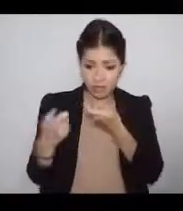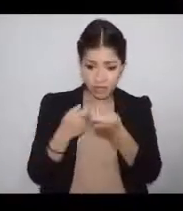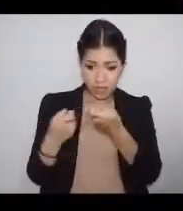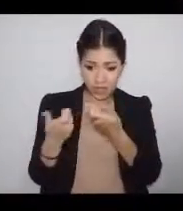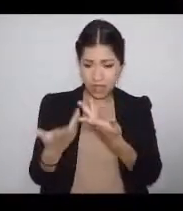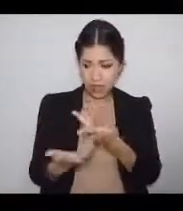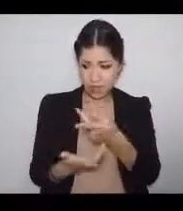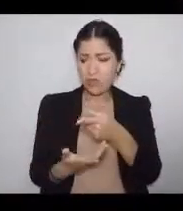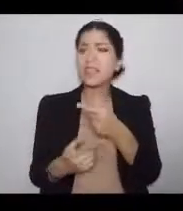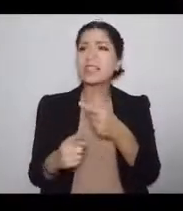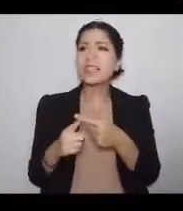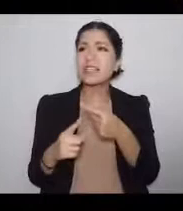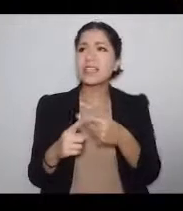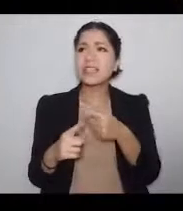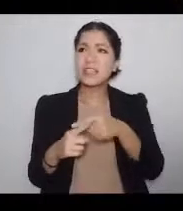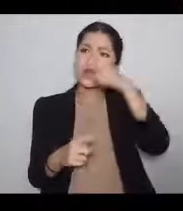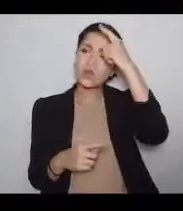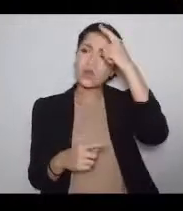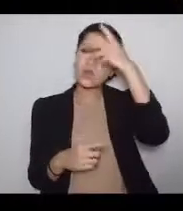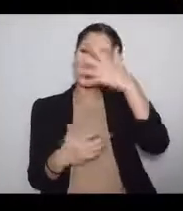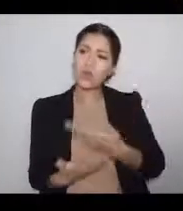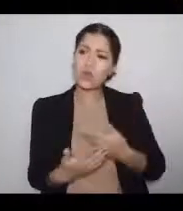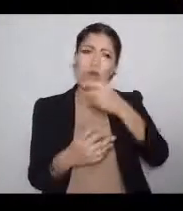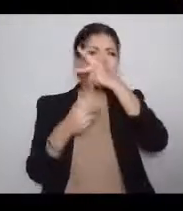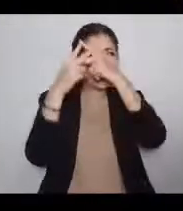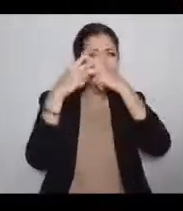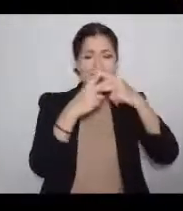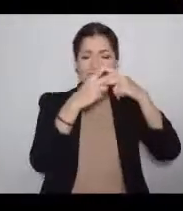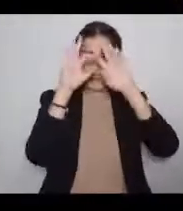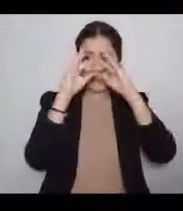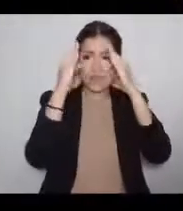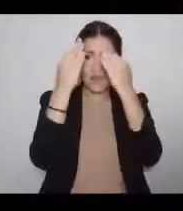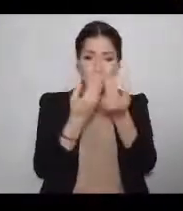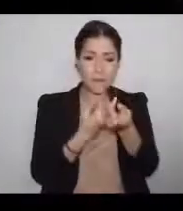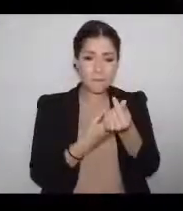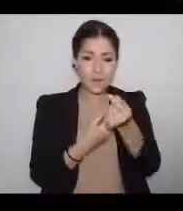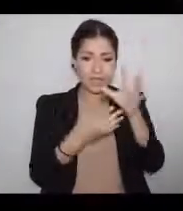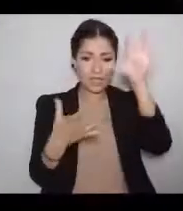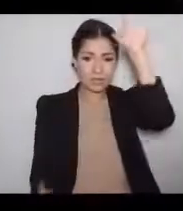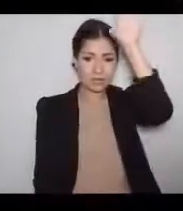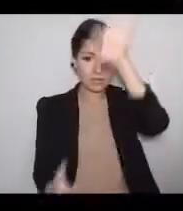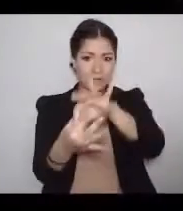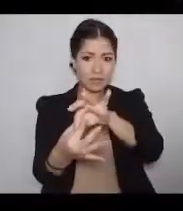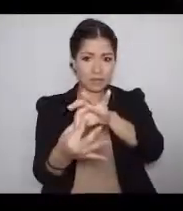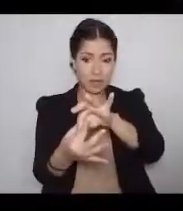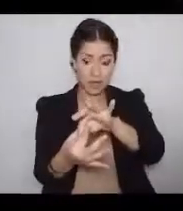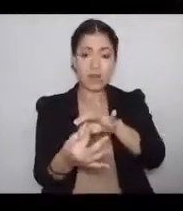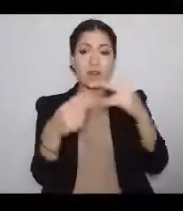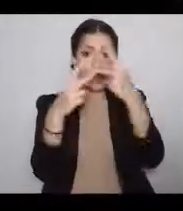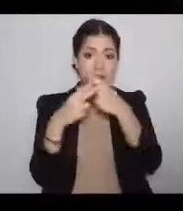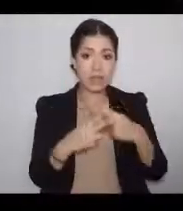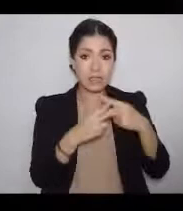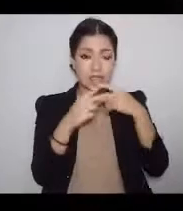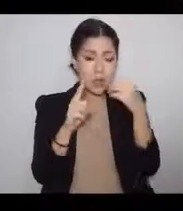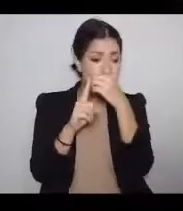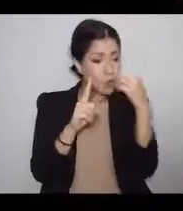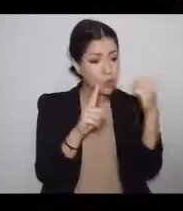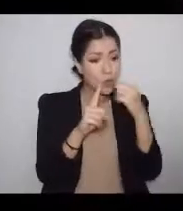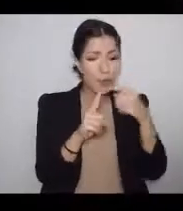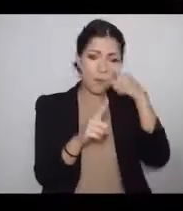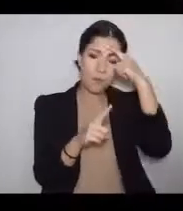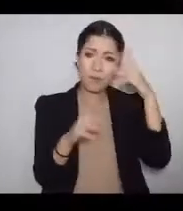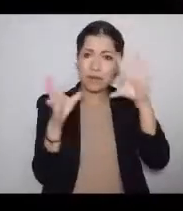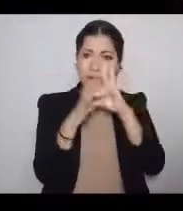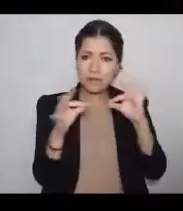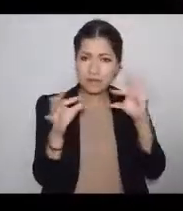del perro. Que no existe. Existe para ti. Las estrellas se reordenan para explicarte, ya que tú